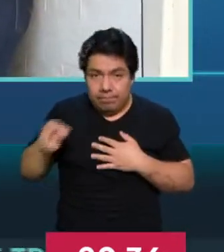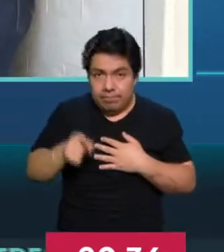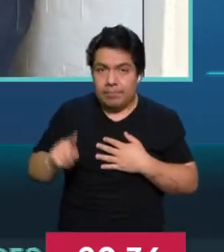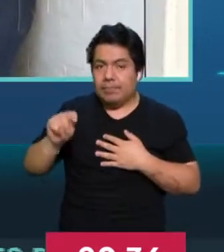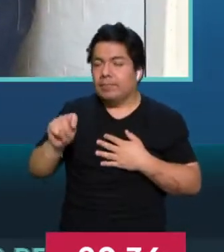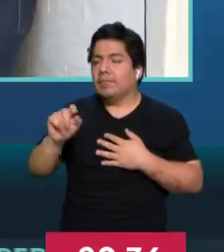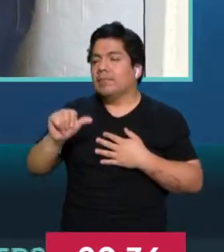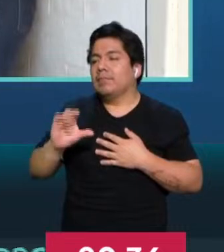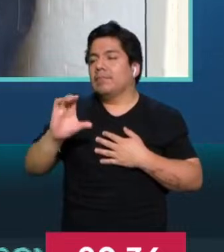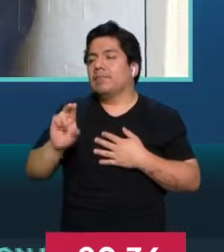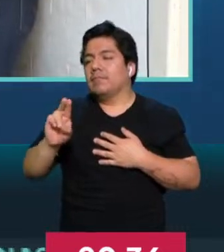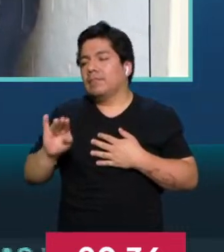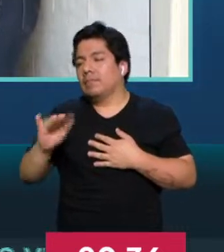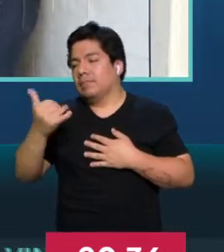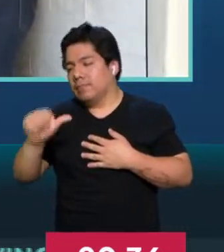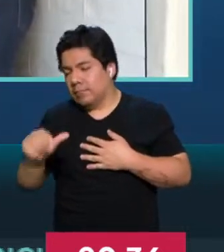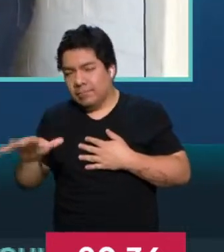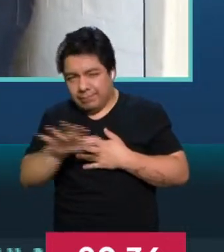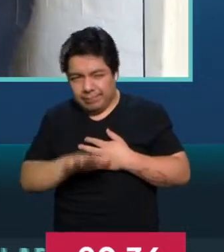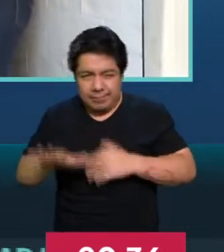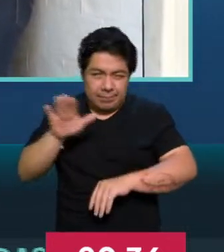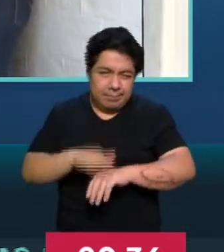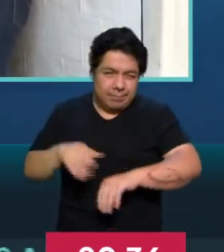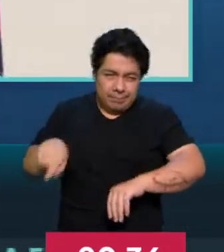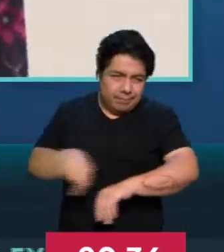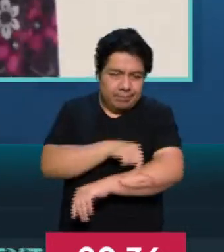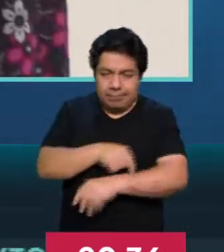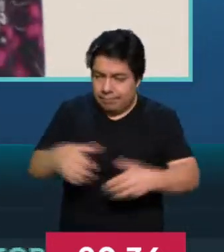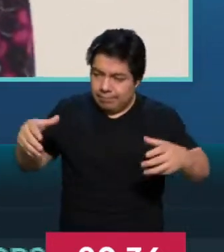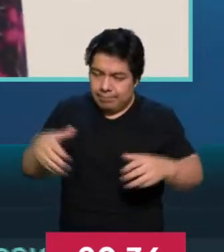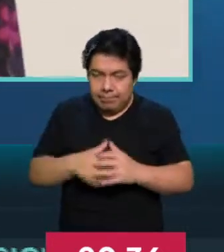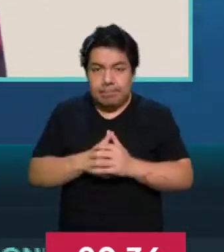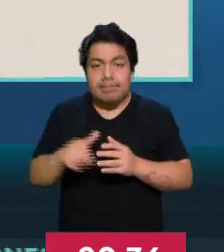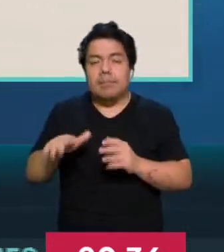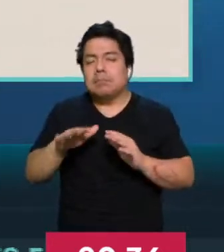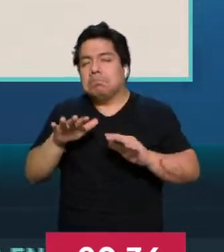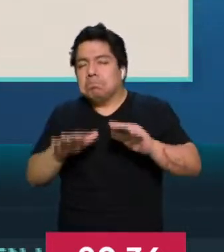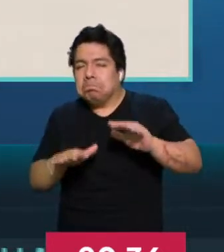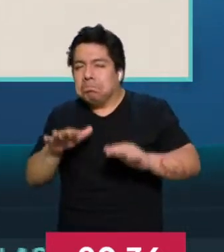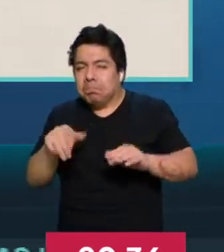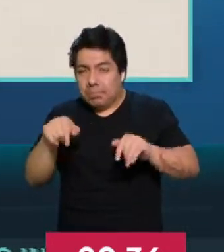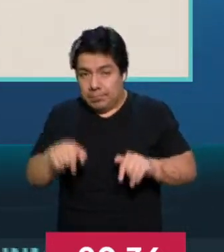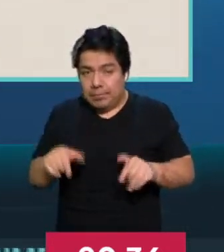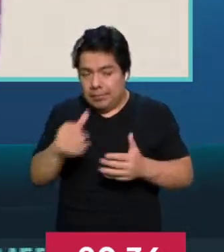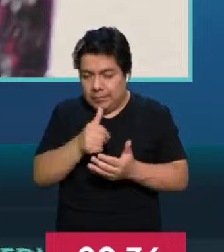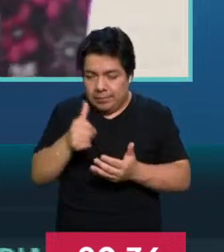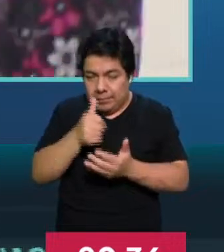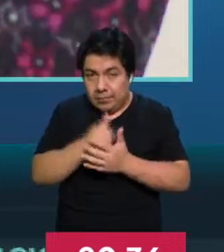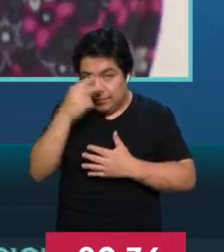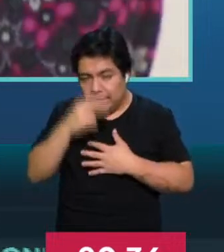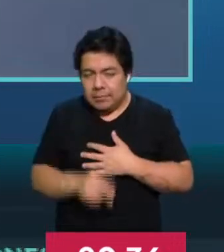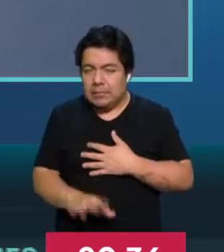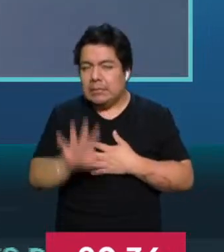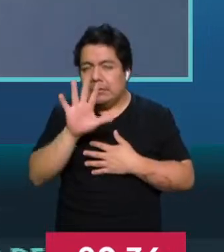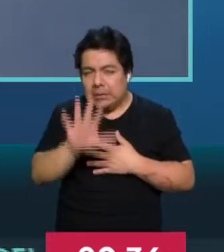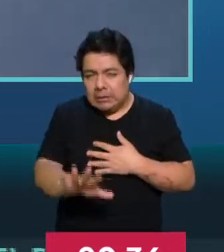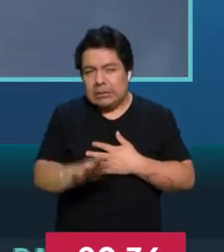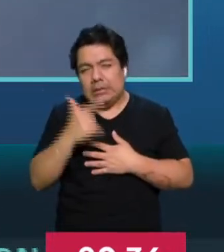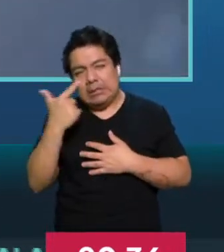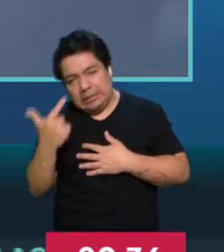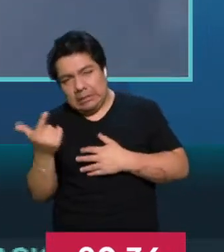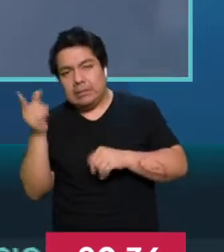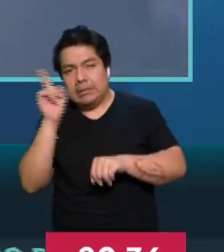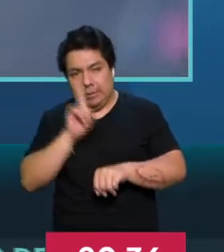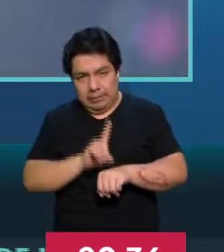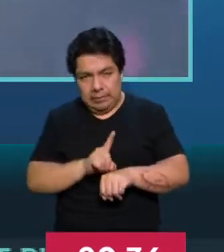que es la base más larga de todo el país, que el promedio aquí en el Valle de México ha sido entre 5 y 7,